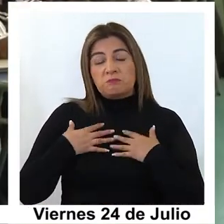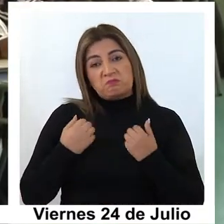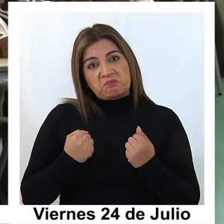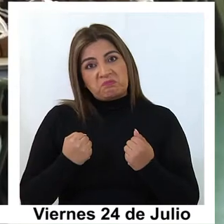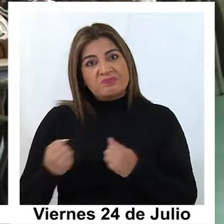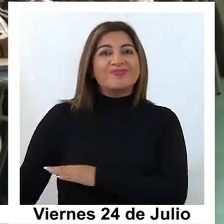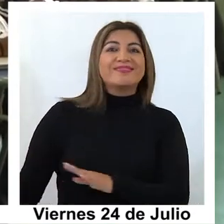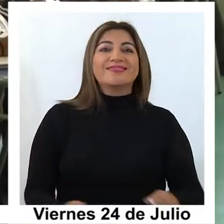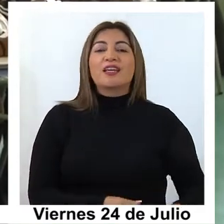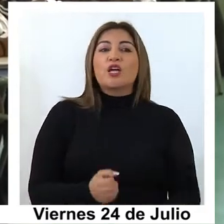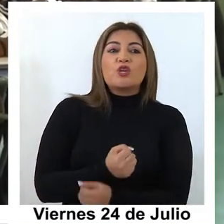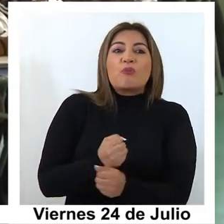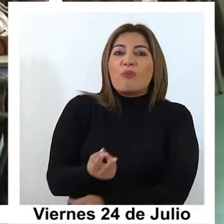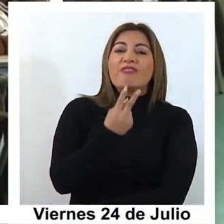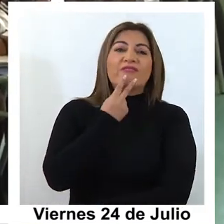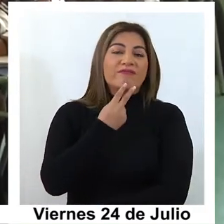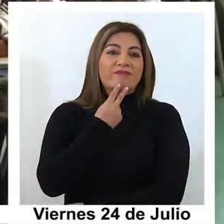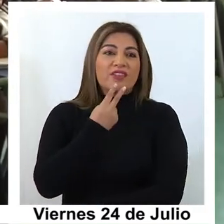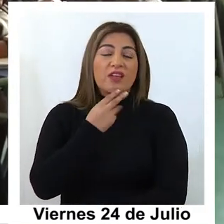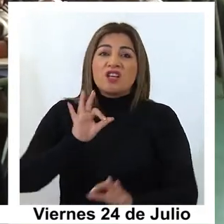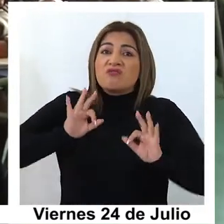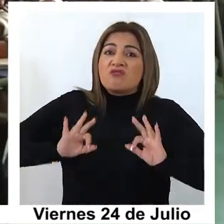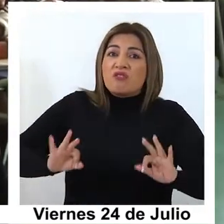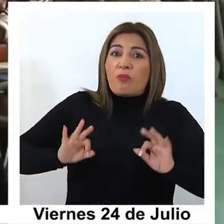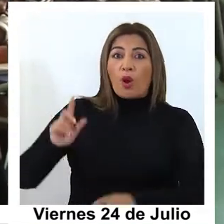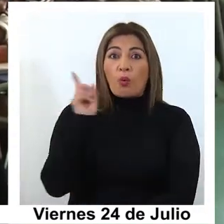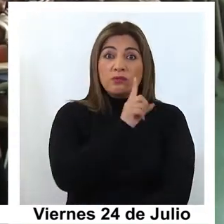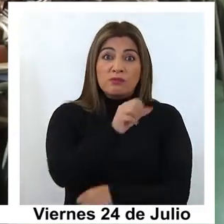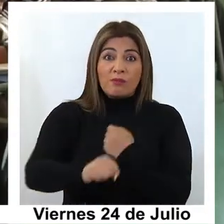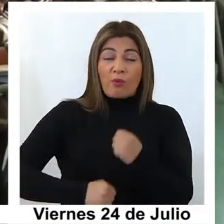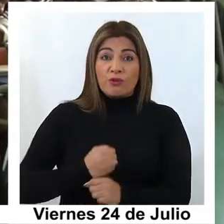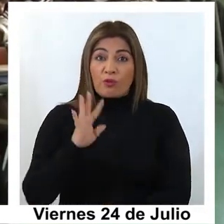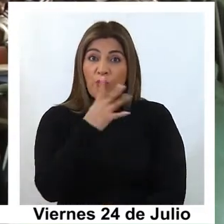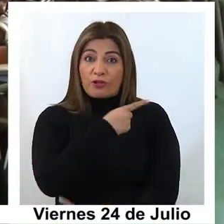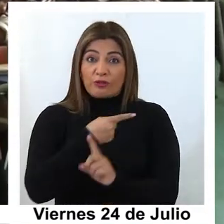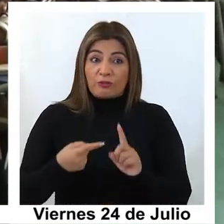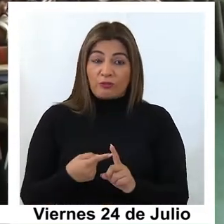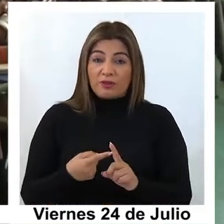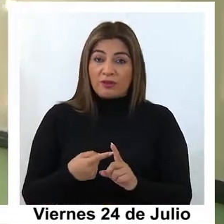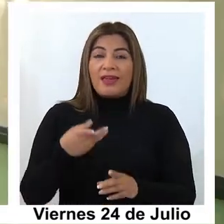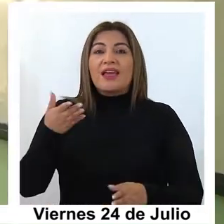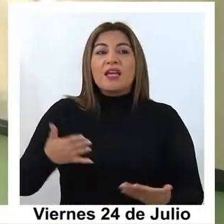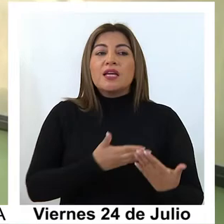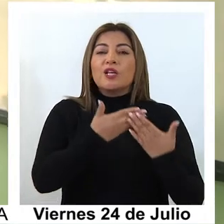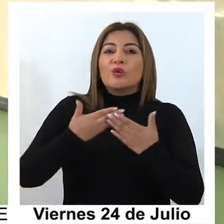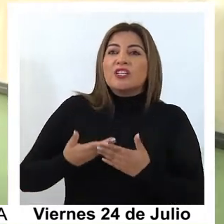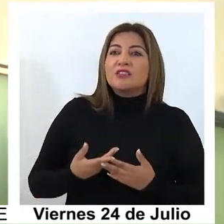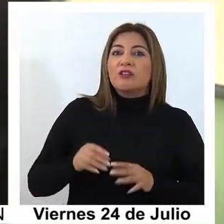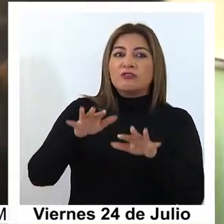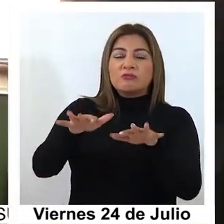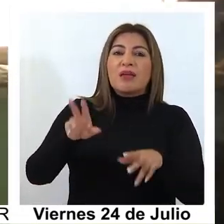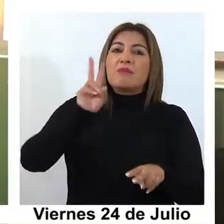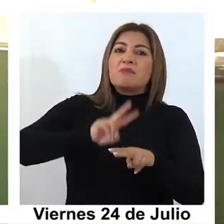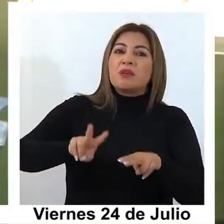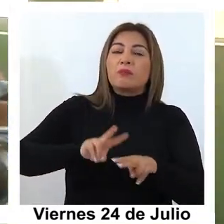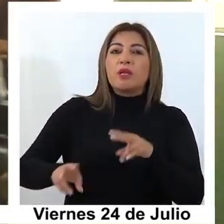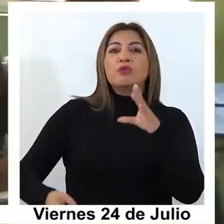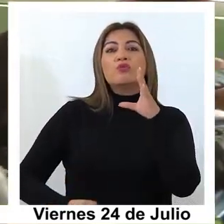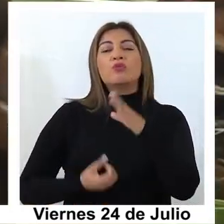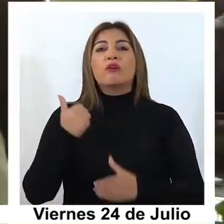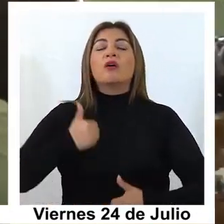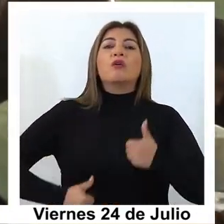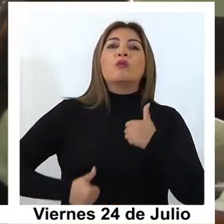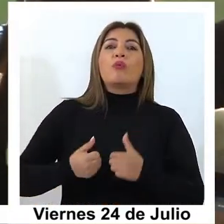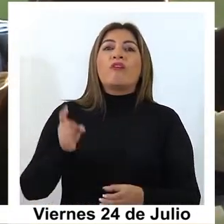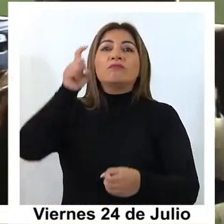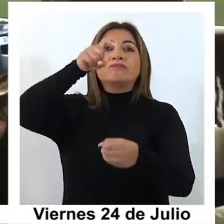Además de no poder vivir de manera normal su último año escolar, estos alumnos deben sortear con su preparación para la nueva prueba